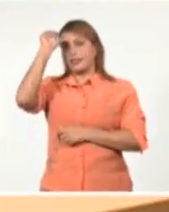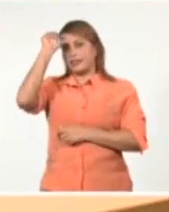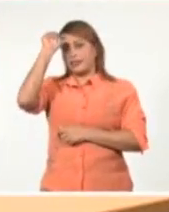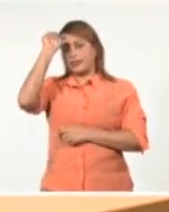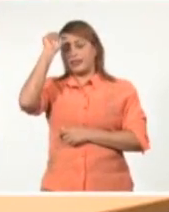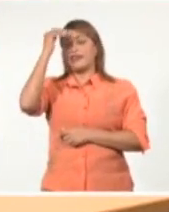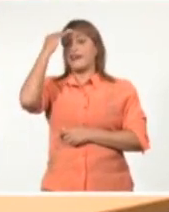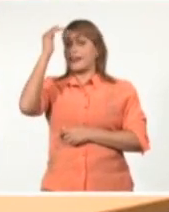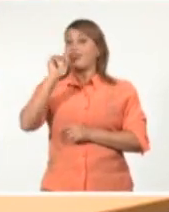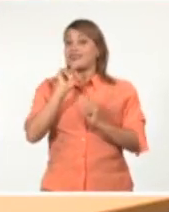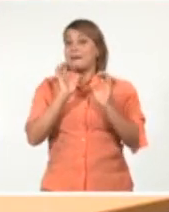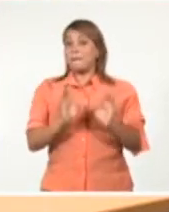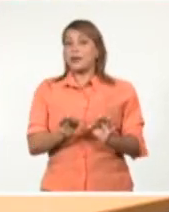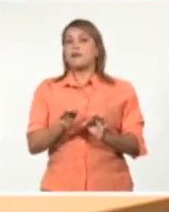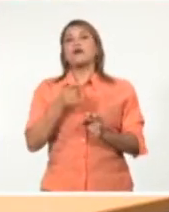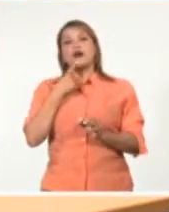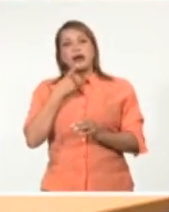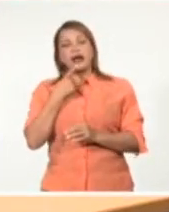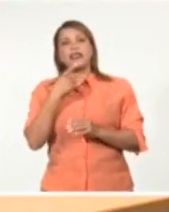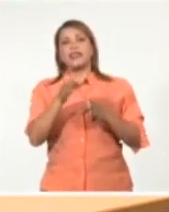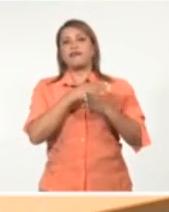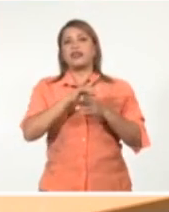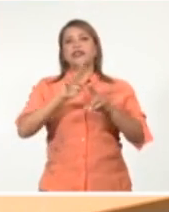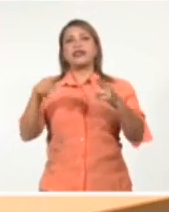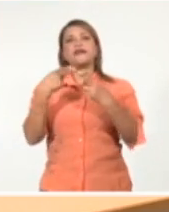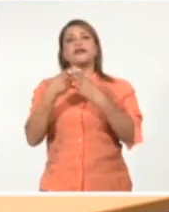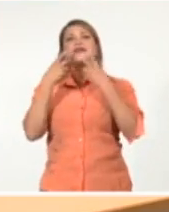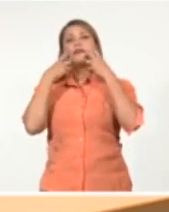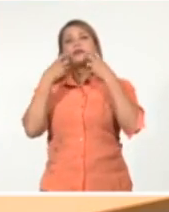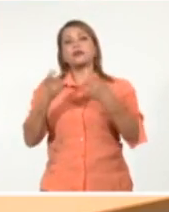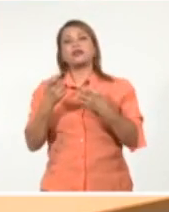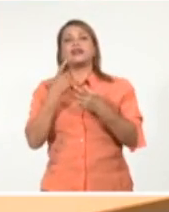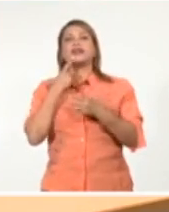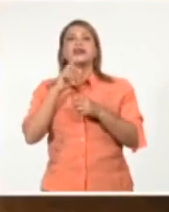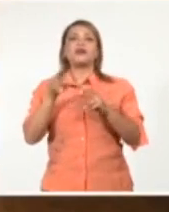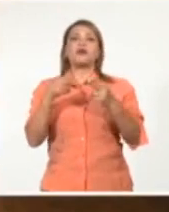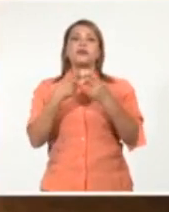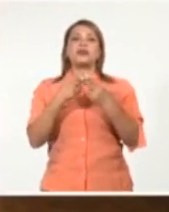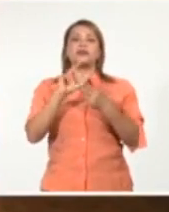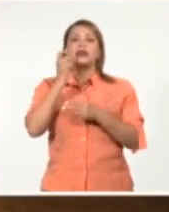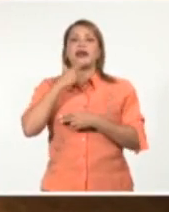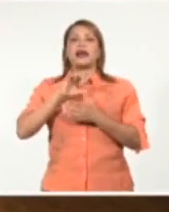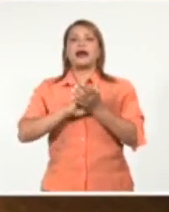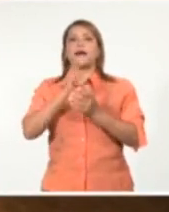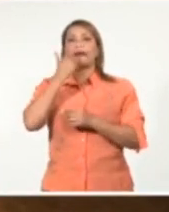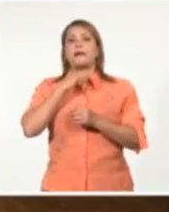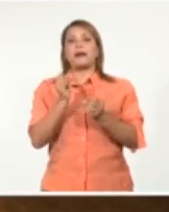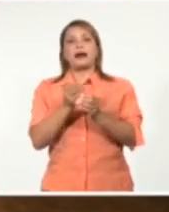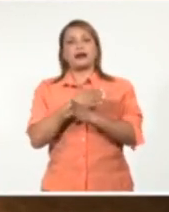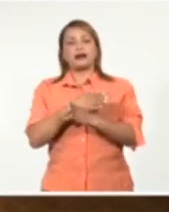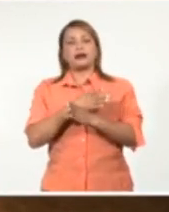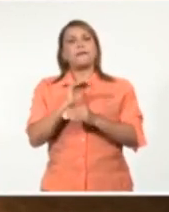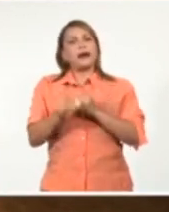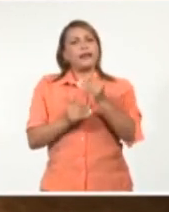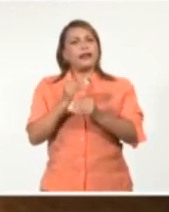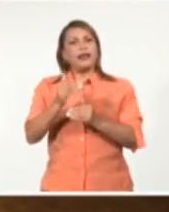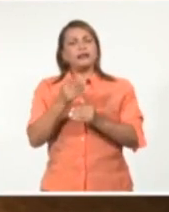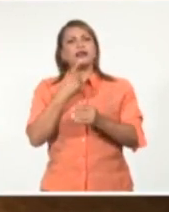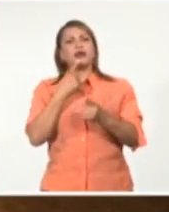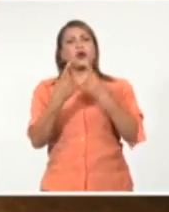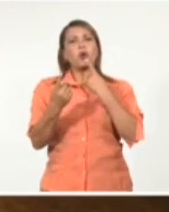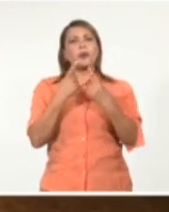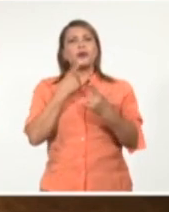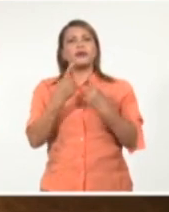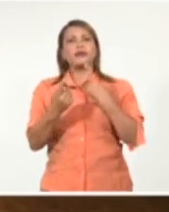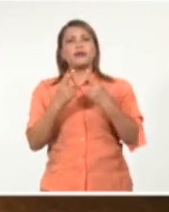serna que gracias a él se han conseguido varios eventos importantes como el torneo Capablanca más adelante estaremos conversando con Carlos